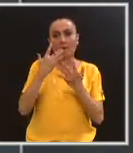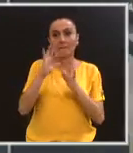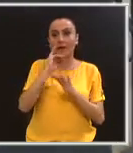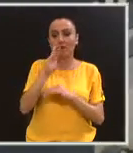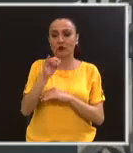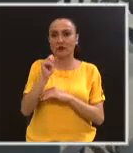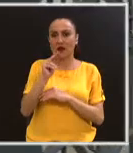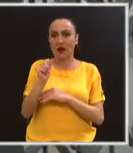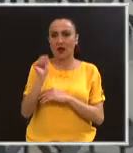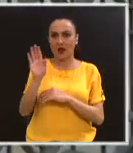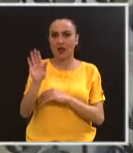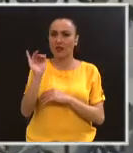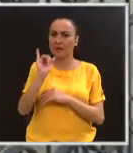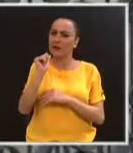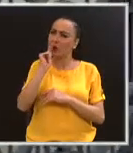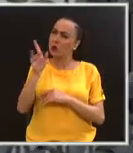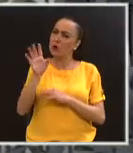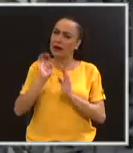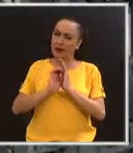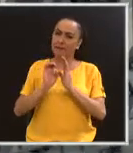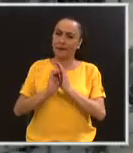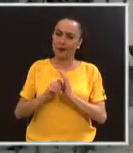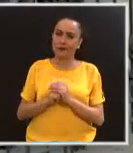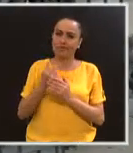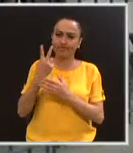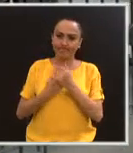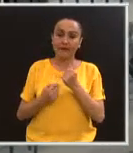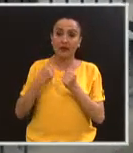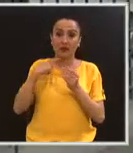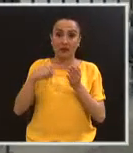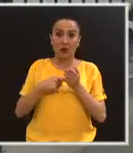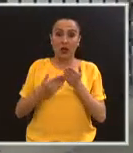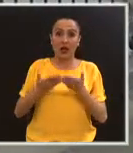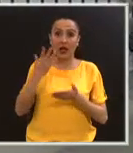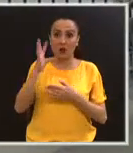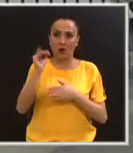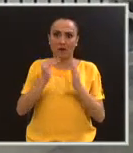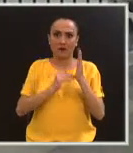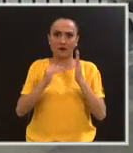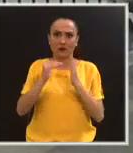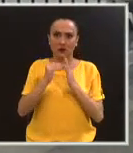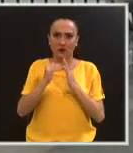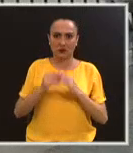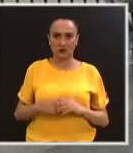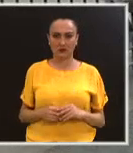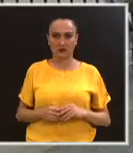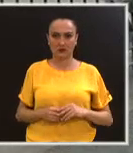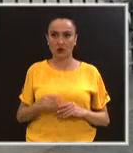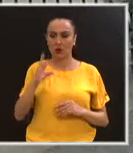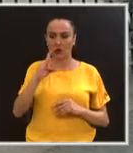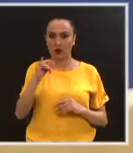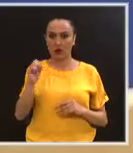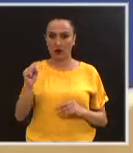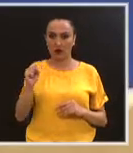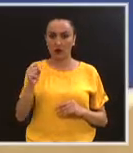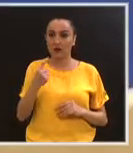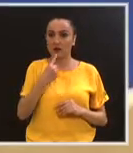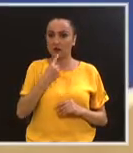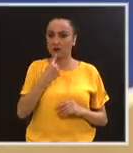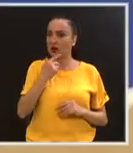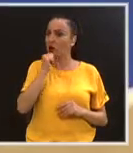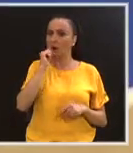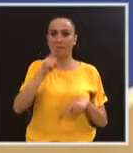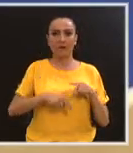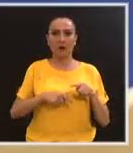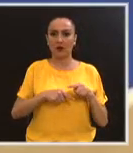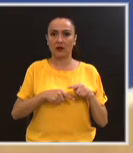Chavarría y su esposo es un ejemplo de esto pues tienen una deuda de casi 9 millones de colones con la caja que aseguran no han